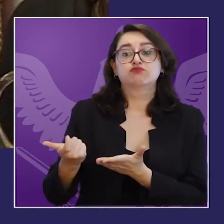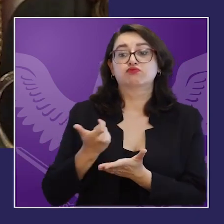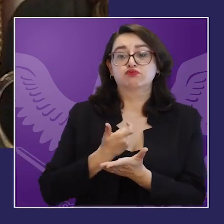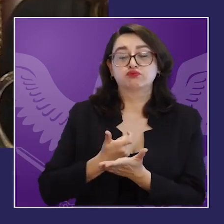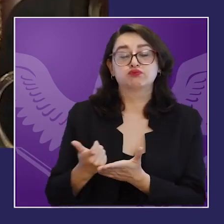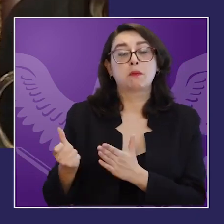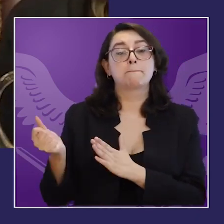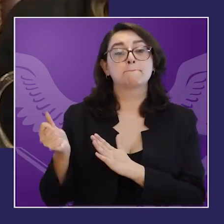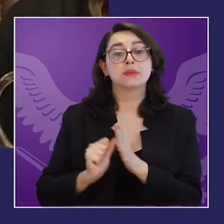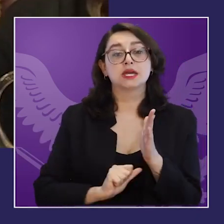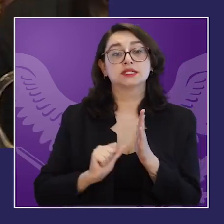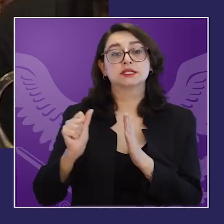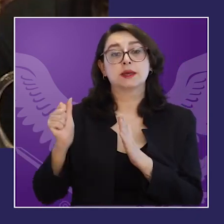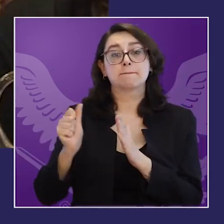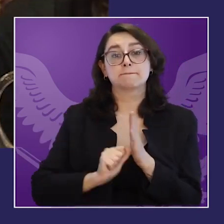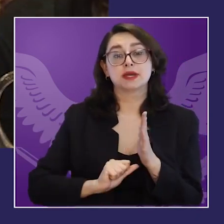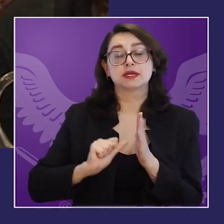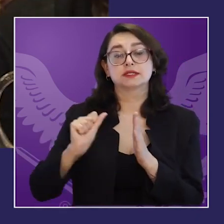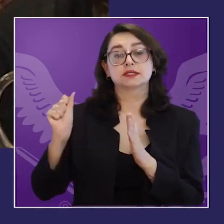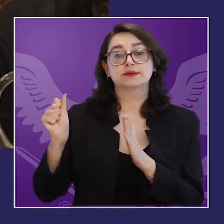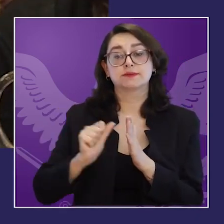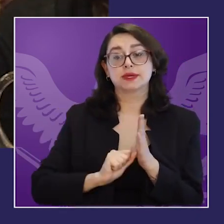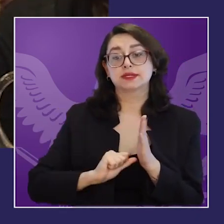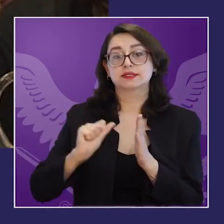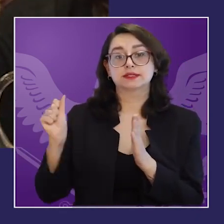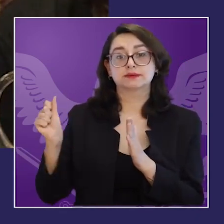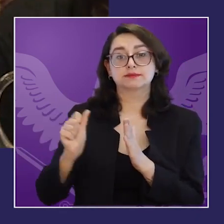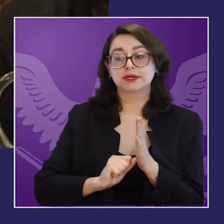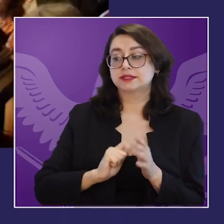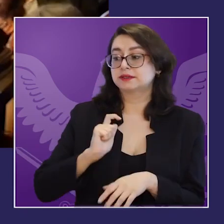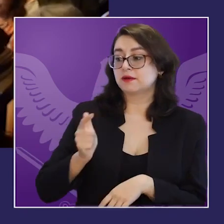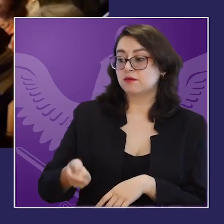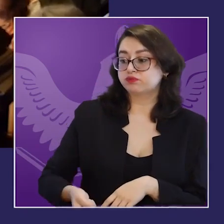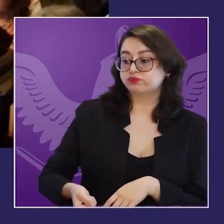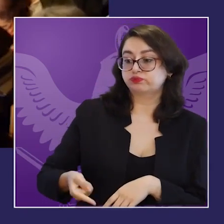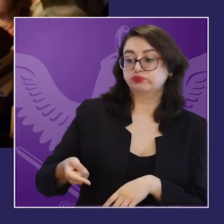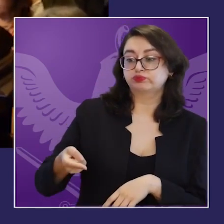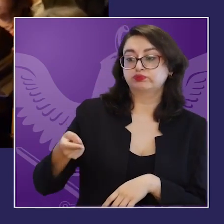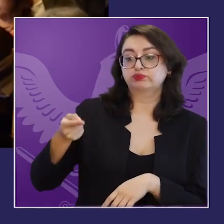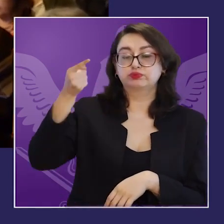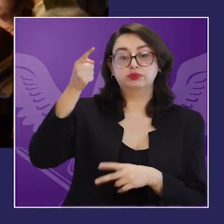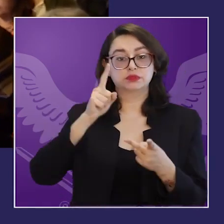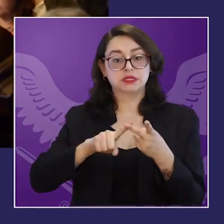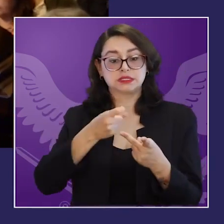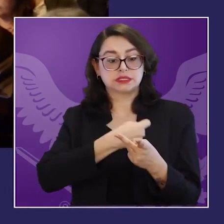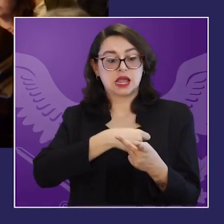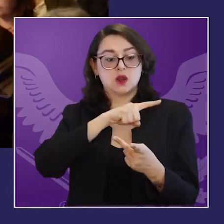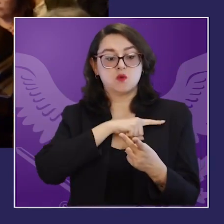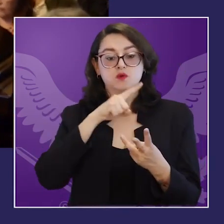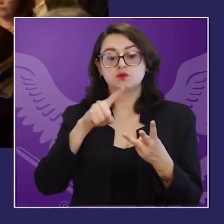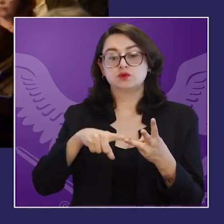jubilación mínima, vital y móvil y a tener una cobertura de salud y un acompañamiento psicosocial.